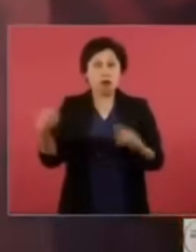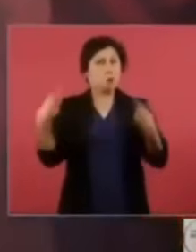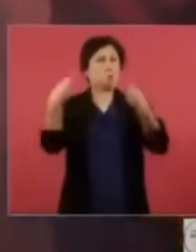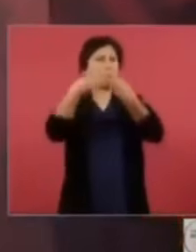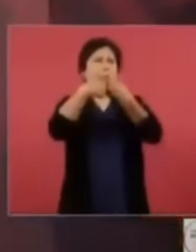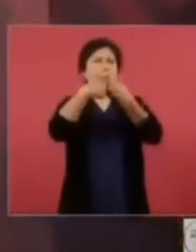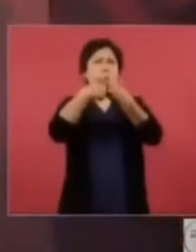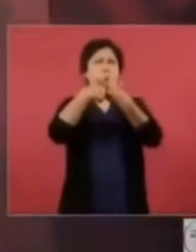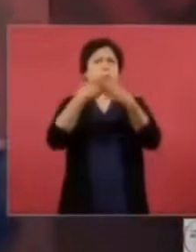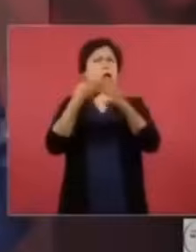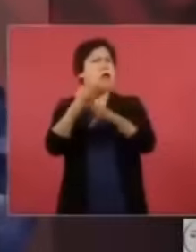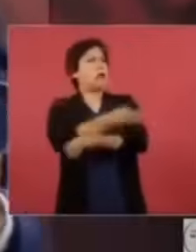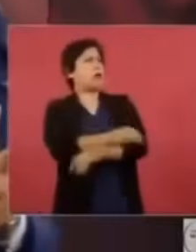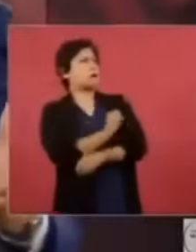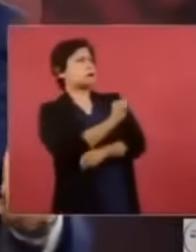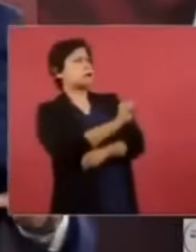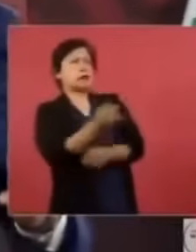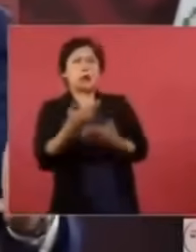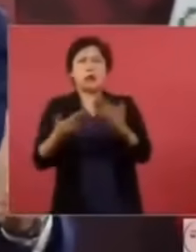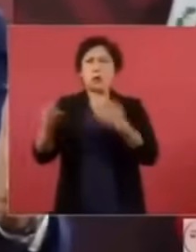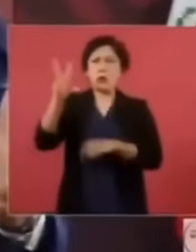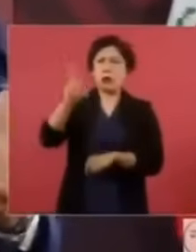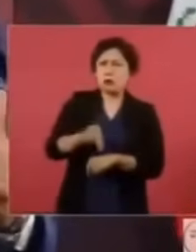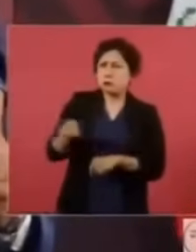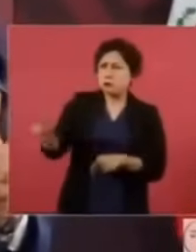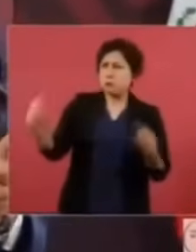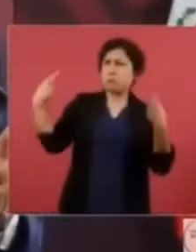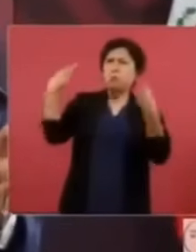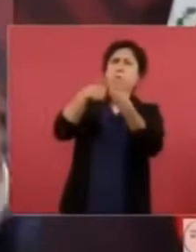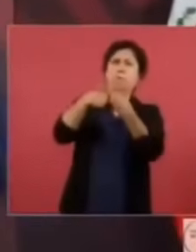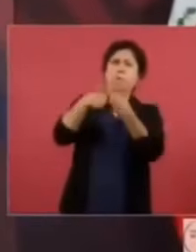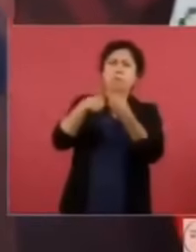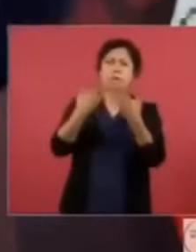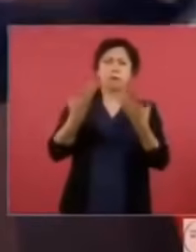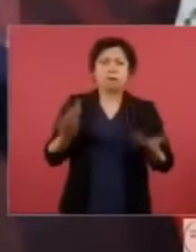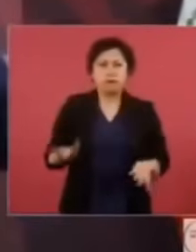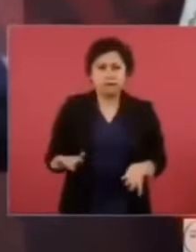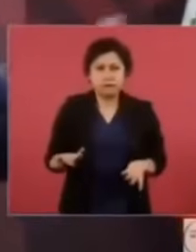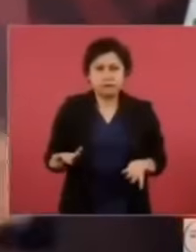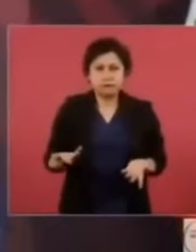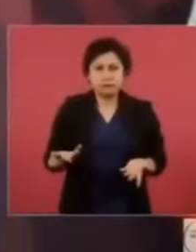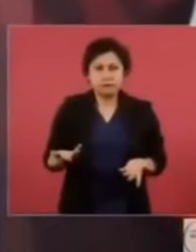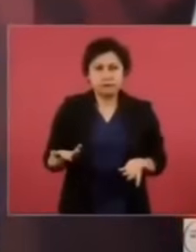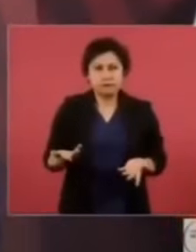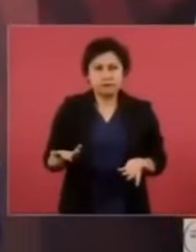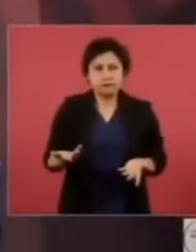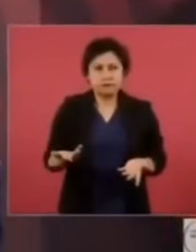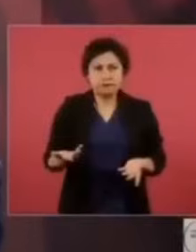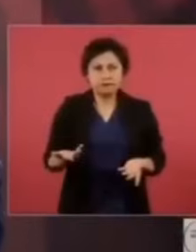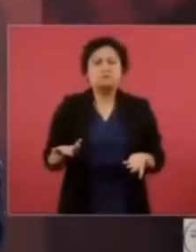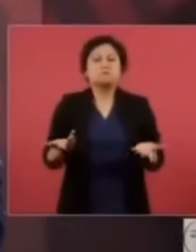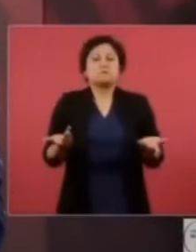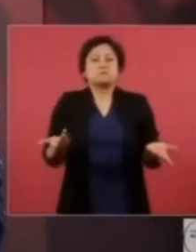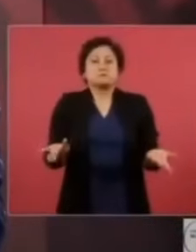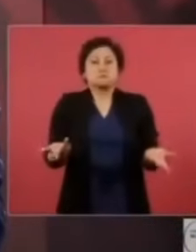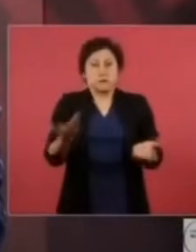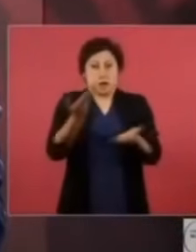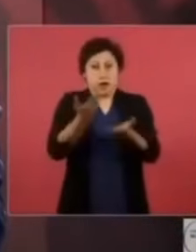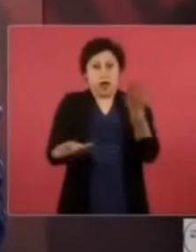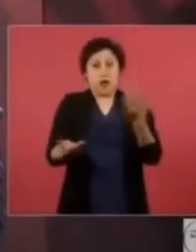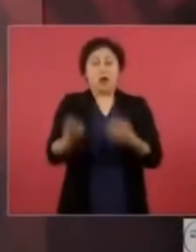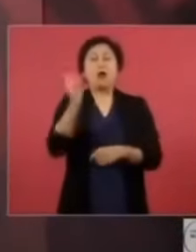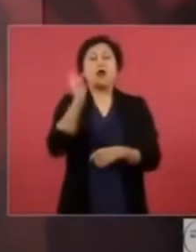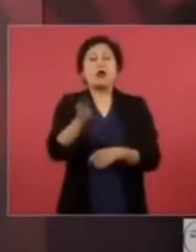no hubieran venido los sobrer representantes de Norma piña sino los verdaderos que afectados que